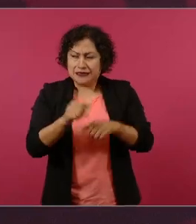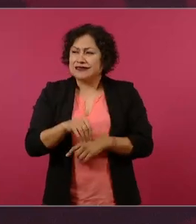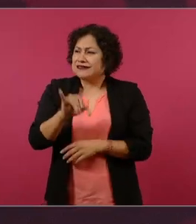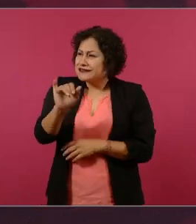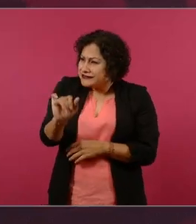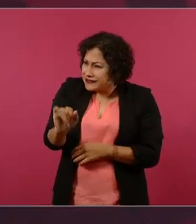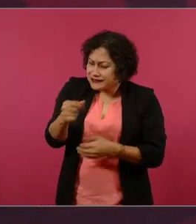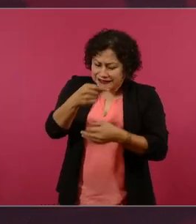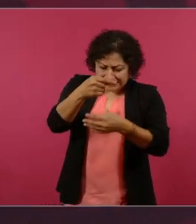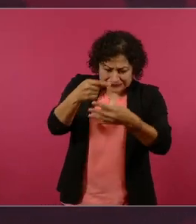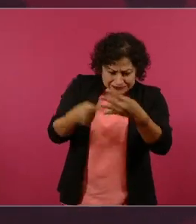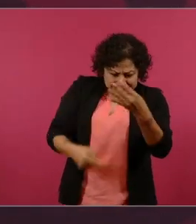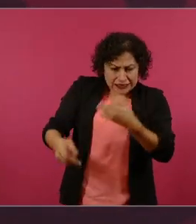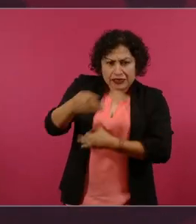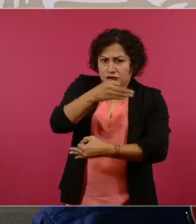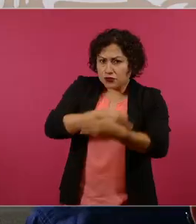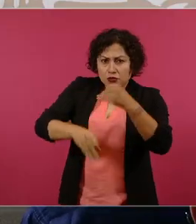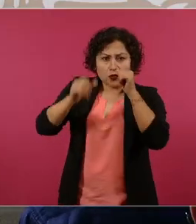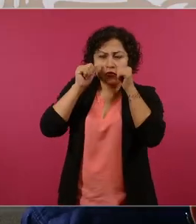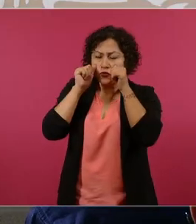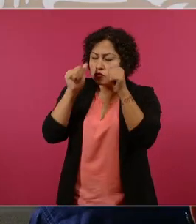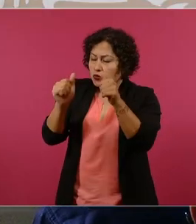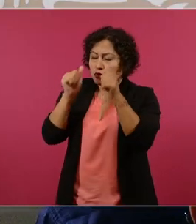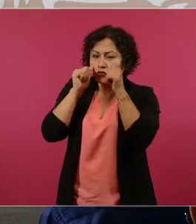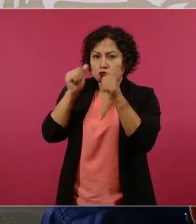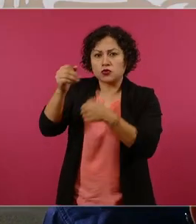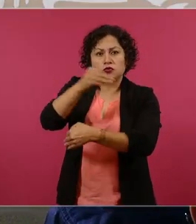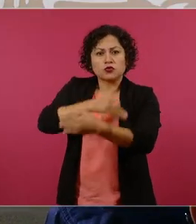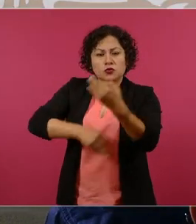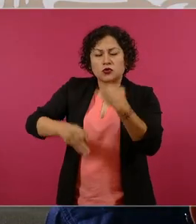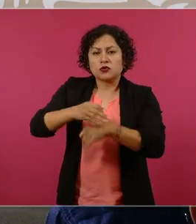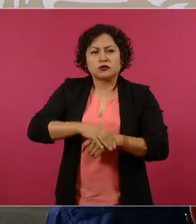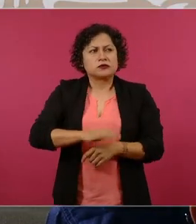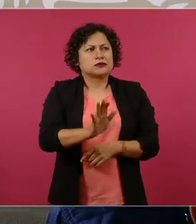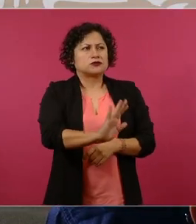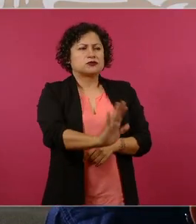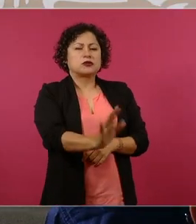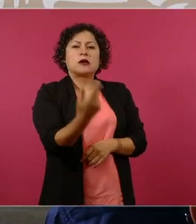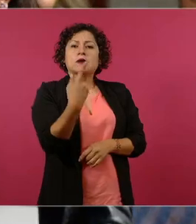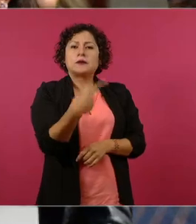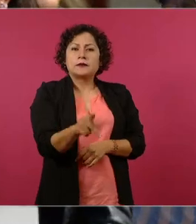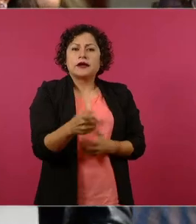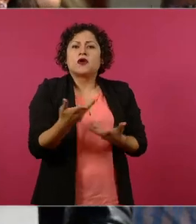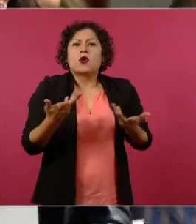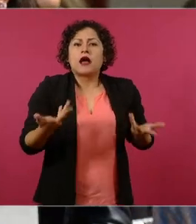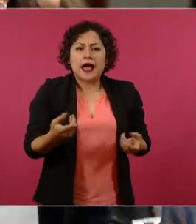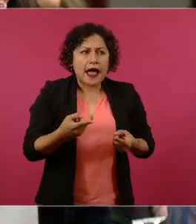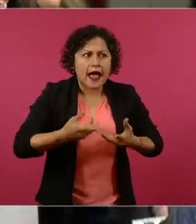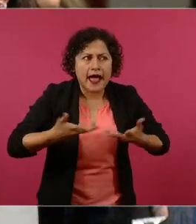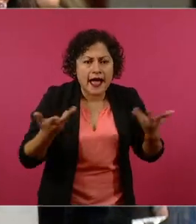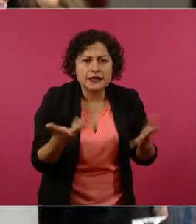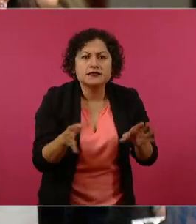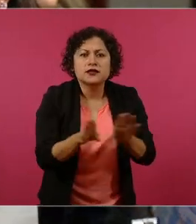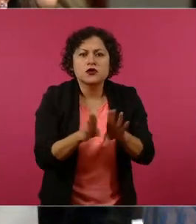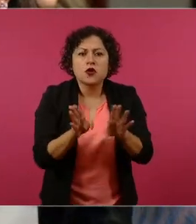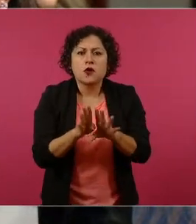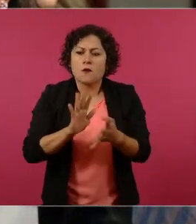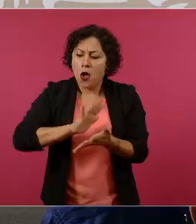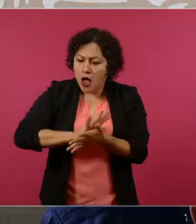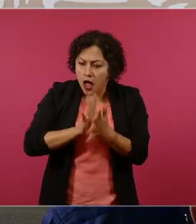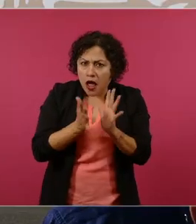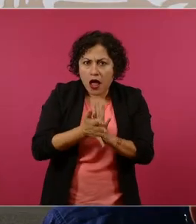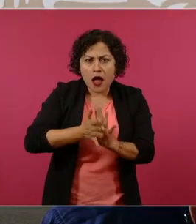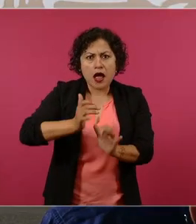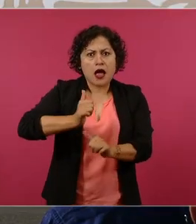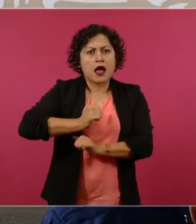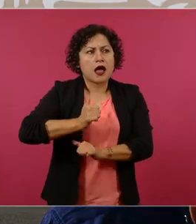Se revisan y Pasan y pasan indiferentes todos todos todos todos no no no pero qué podía hacer ahí en ese caso presidente que está involucrado el ejército se le se atienda y